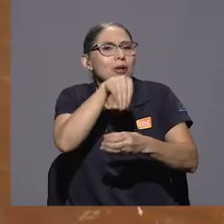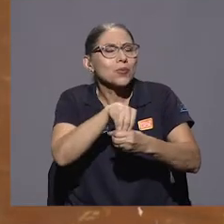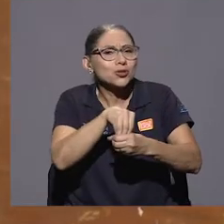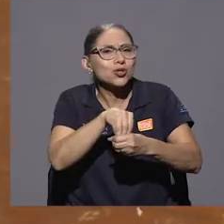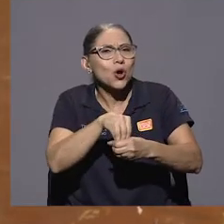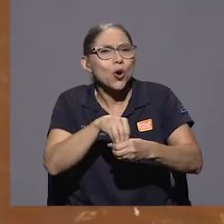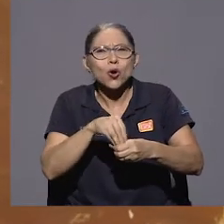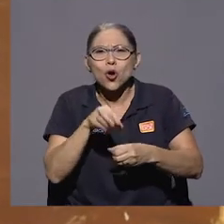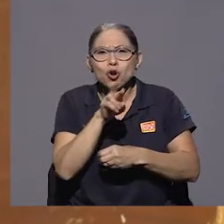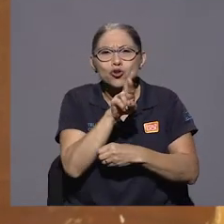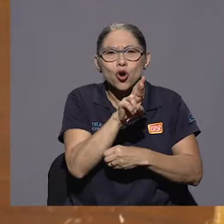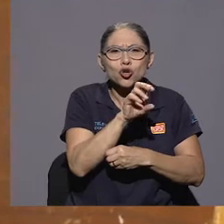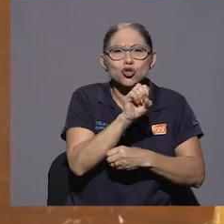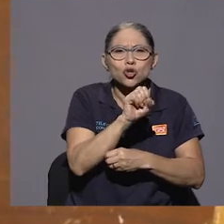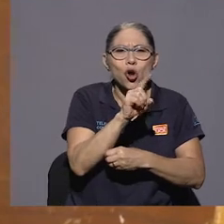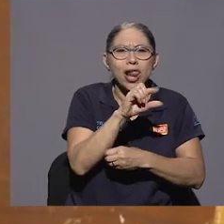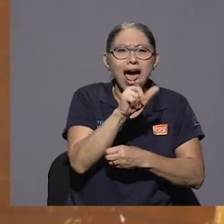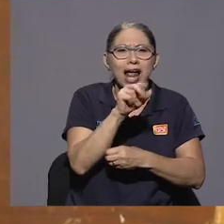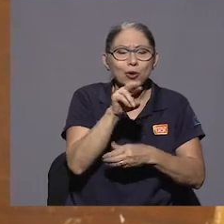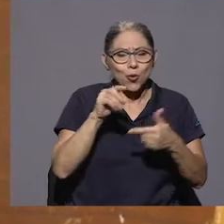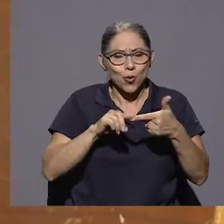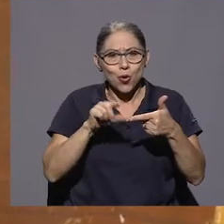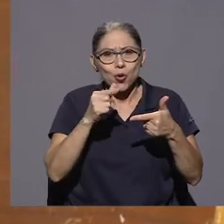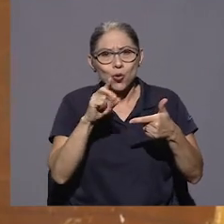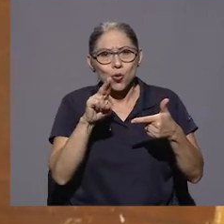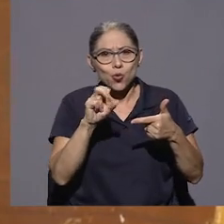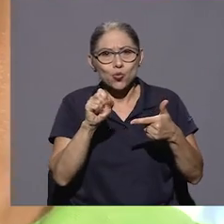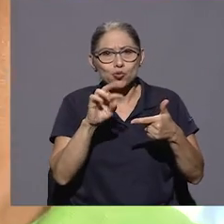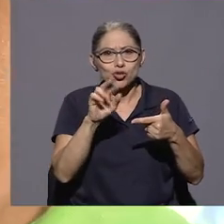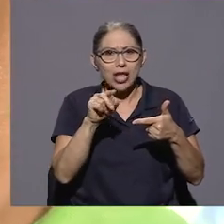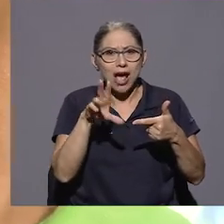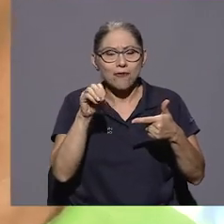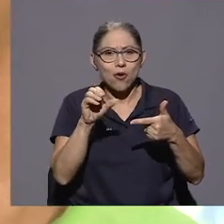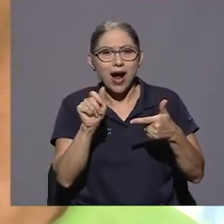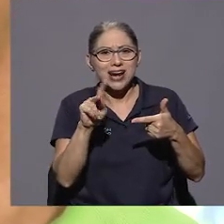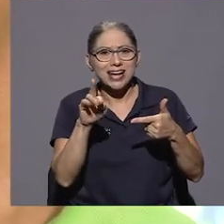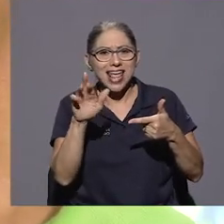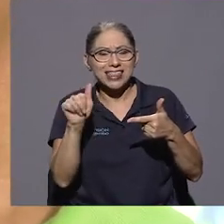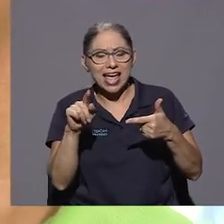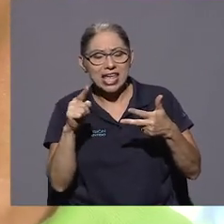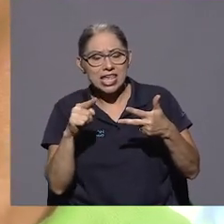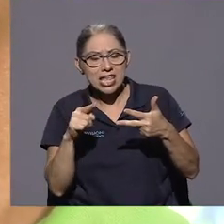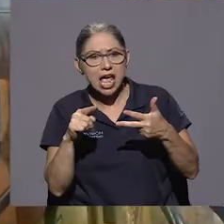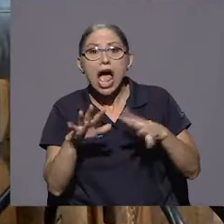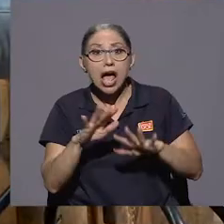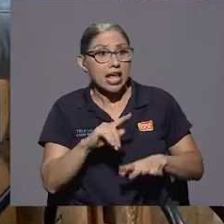y Gustavo Arrieta. Y una de las primeras salidas. Sí.